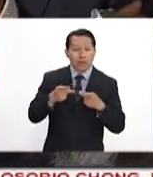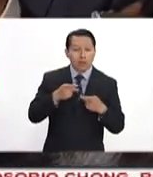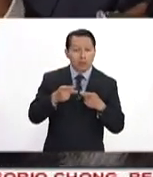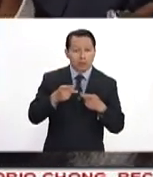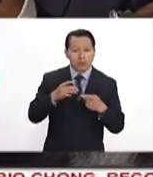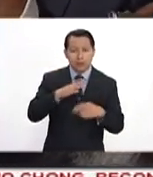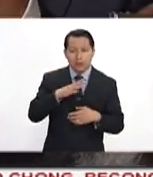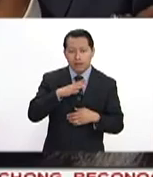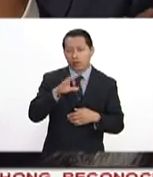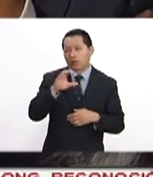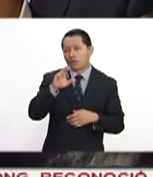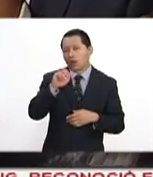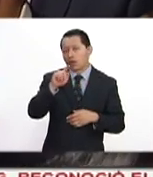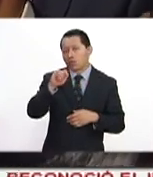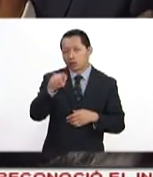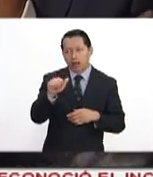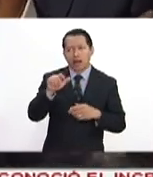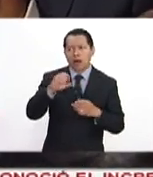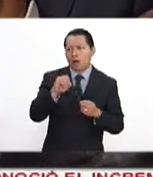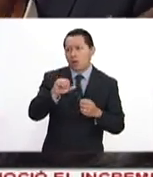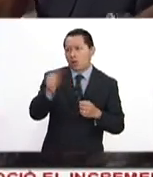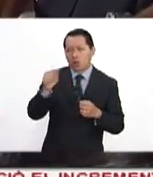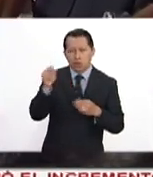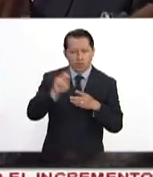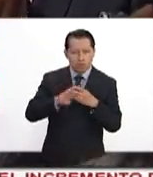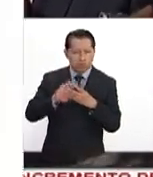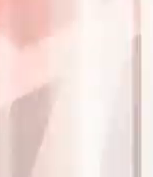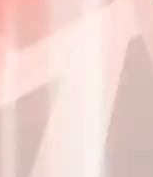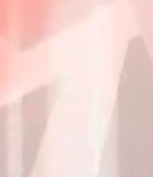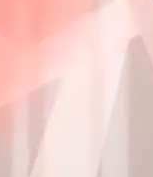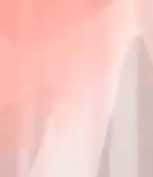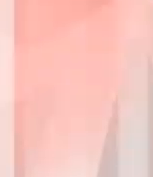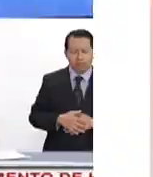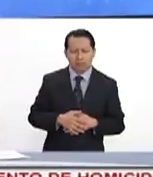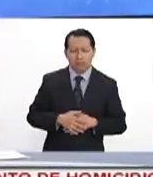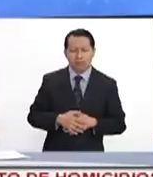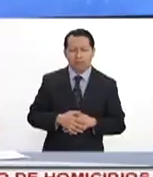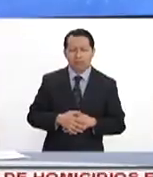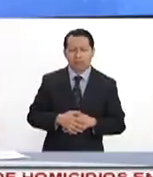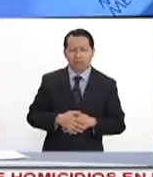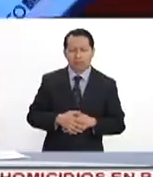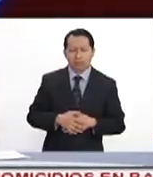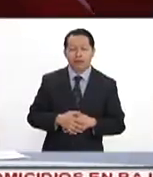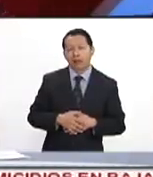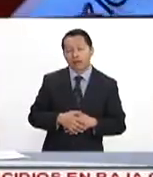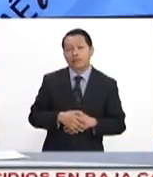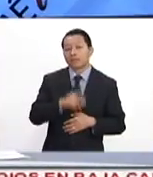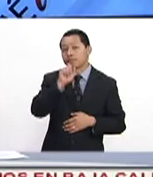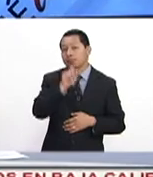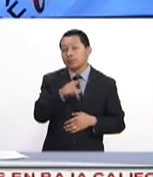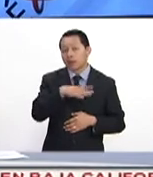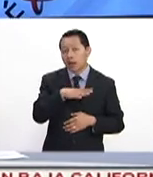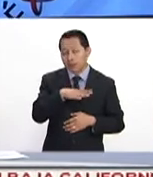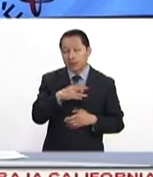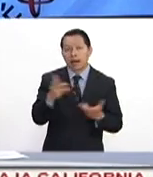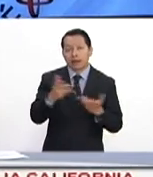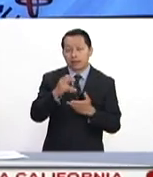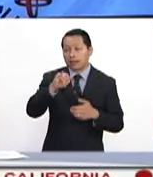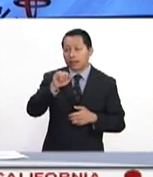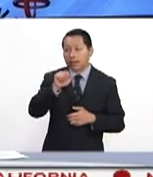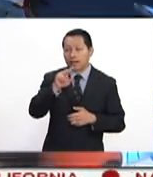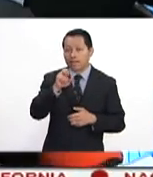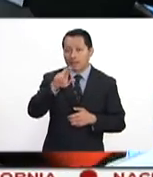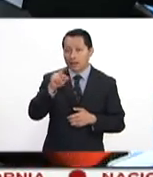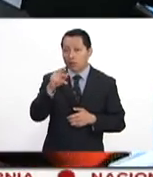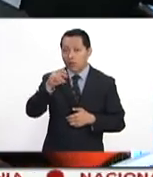CFREPSI, en Cuautla o en cualquier otro de nuestros penales. Por cierto, y sobre las fechorías de Javier Duarte, el